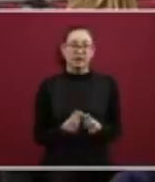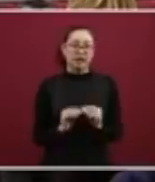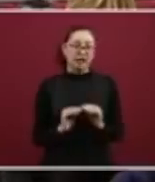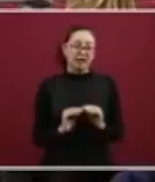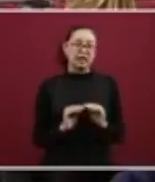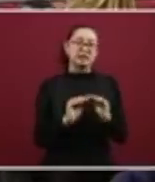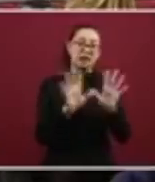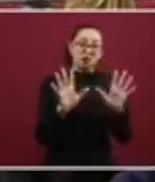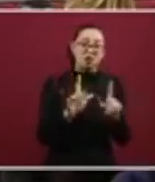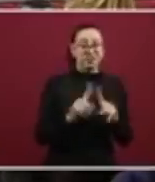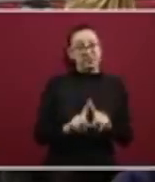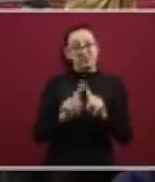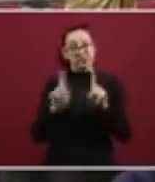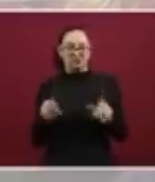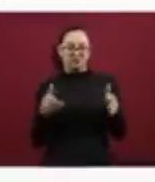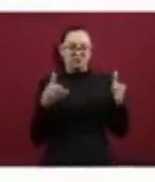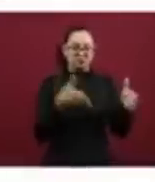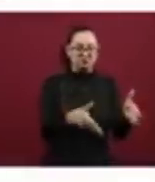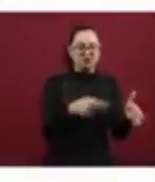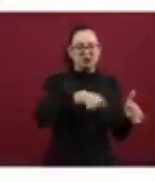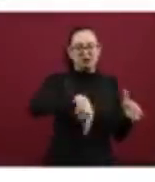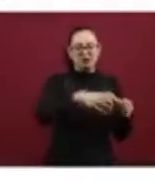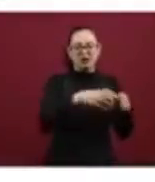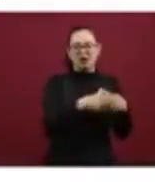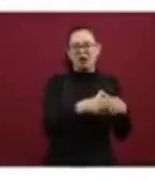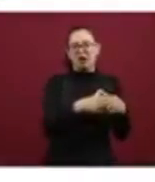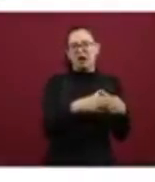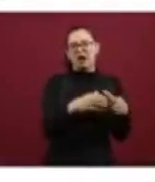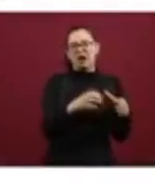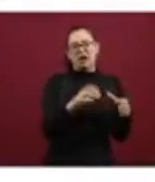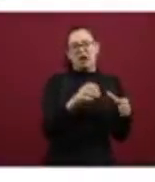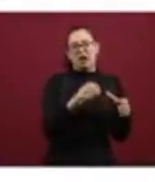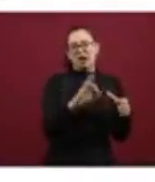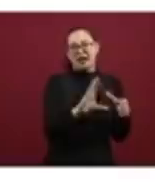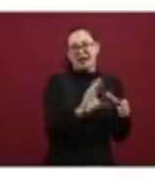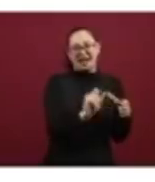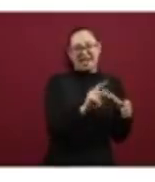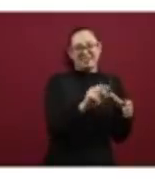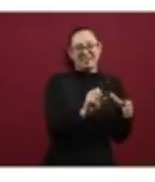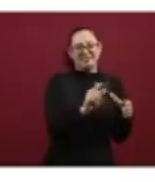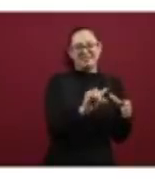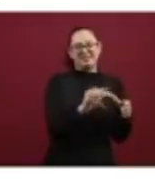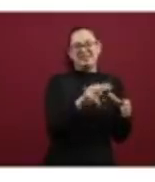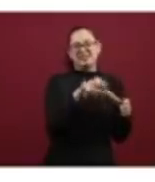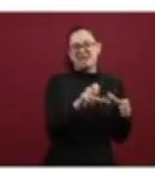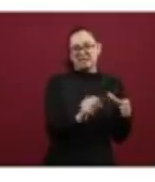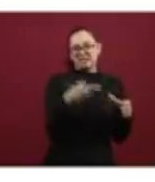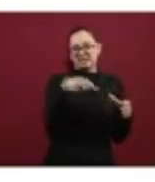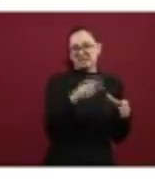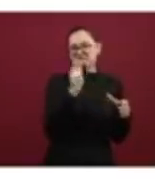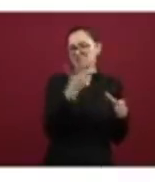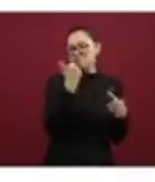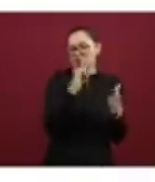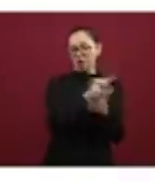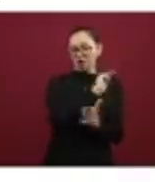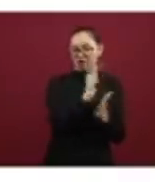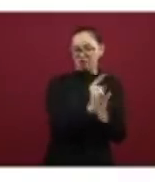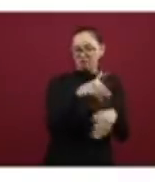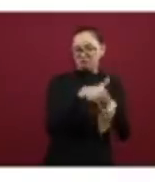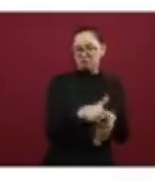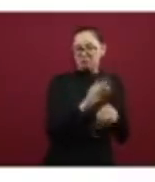fosas comunes, donde las fosas comunes son aquellos espacios donde se inhuman de manera